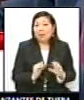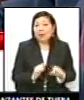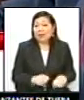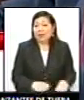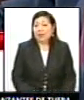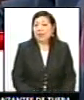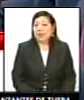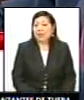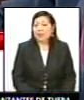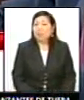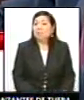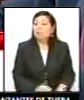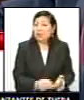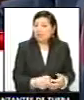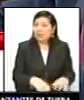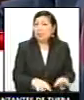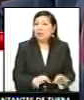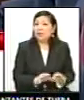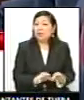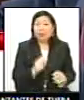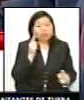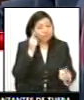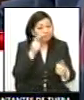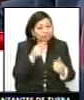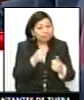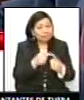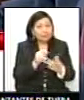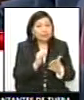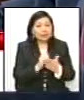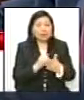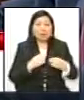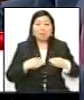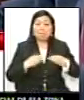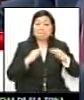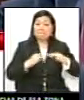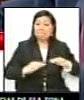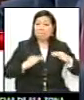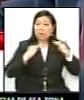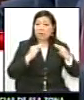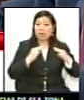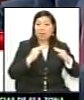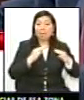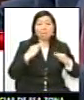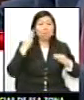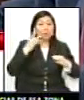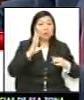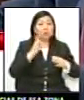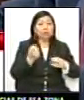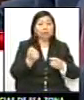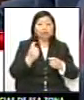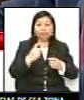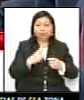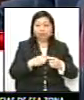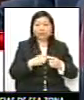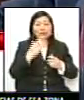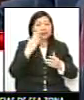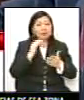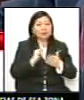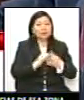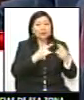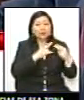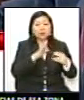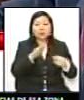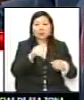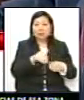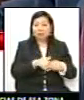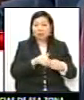es fundamental la objetividad, la madurez política que puedan tener sus integrantes en saber asumir su